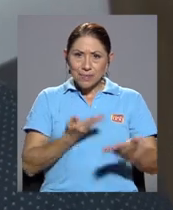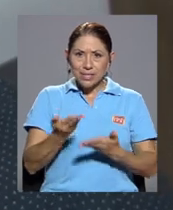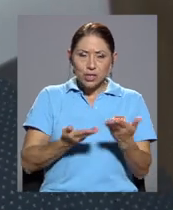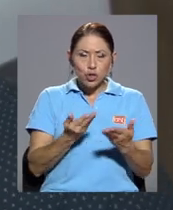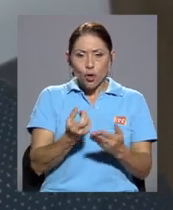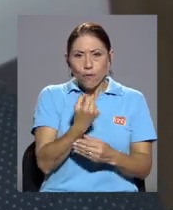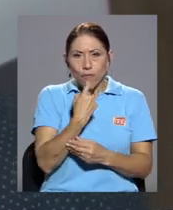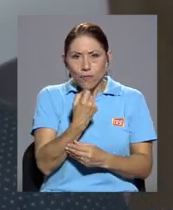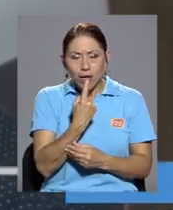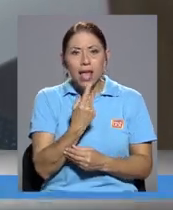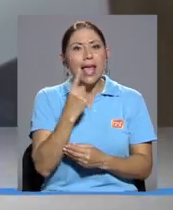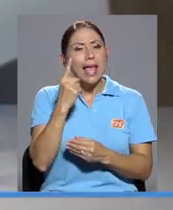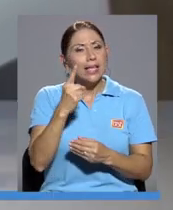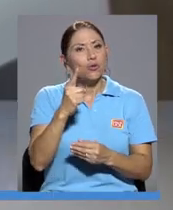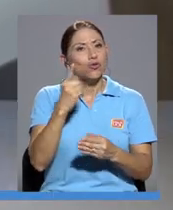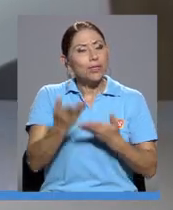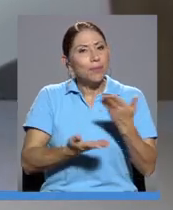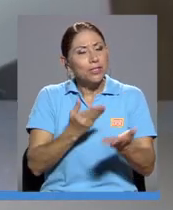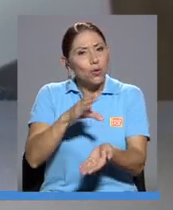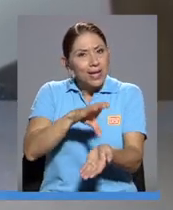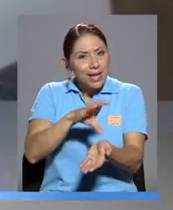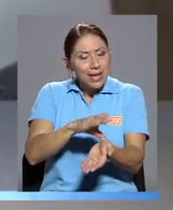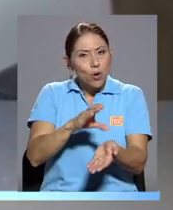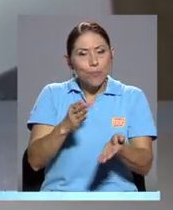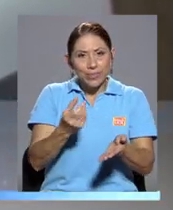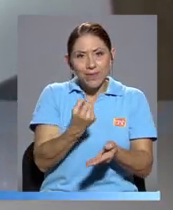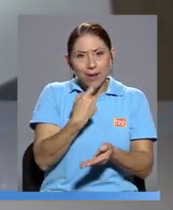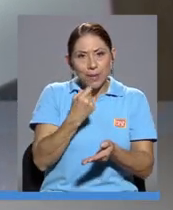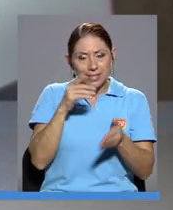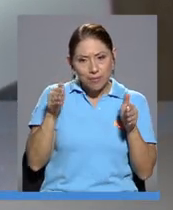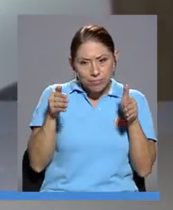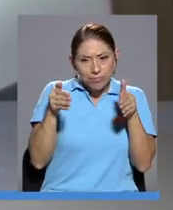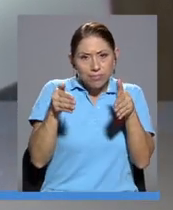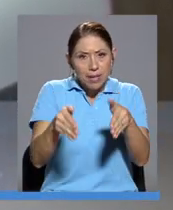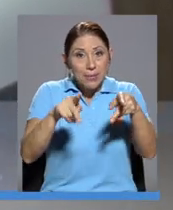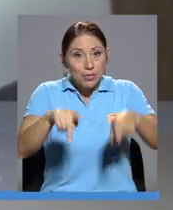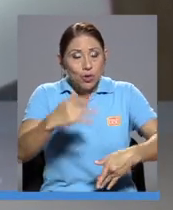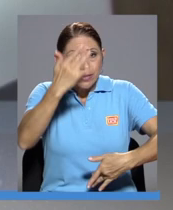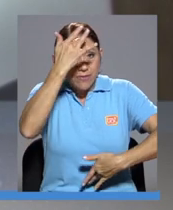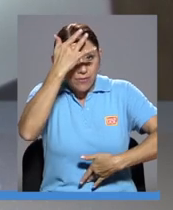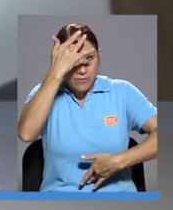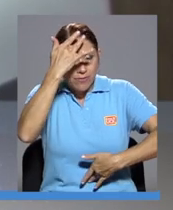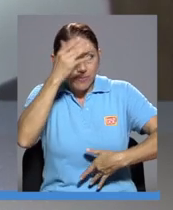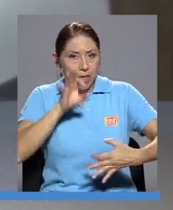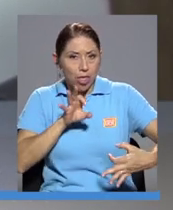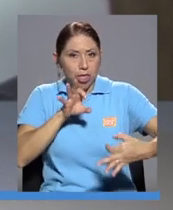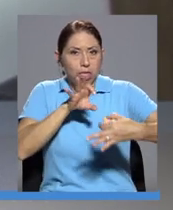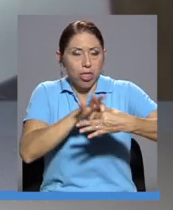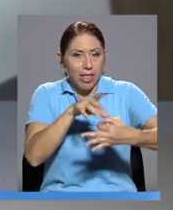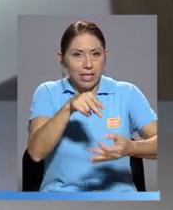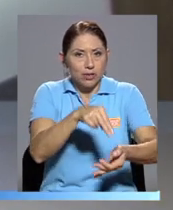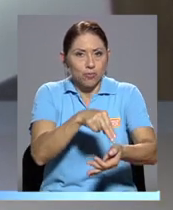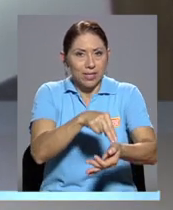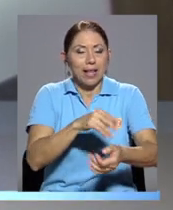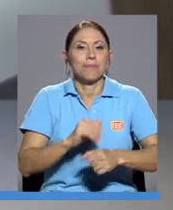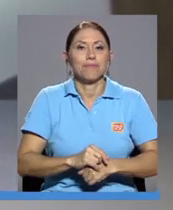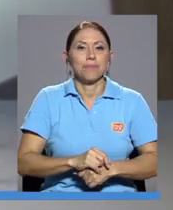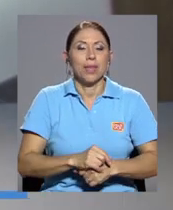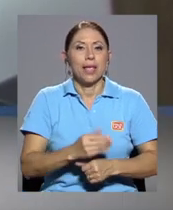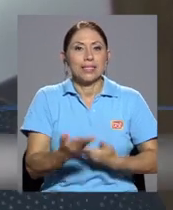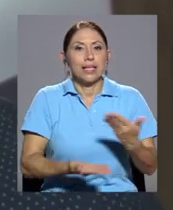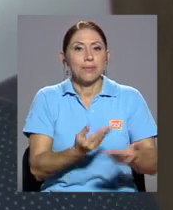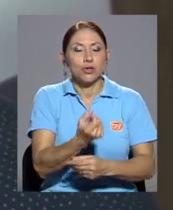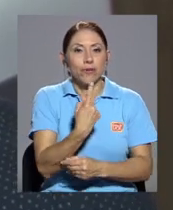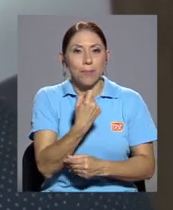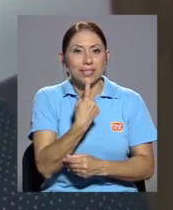clínico asistencial de farmacia que se brinda a pacientes enrolados en el servicio de farmacia de este hospital. El proyecto,